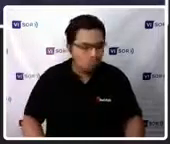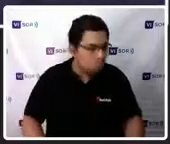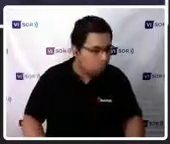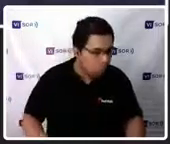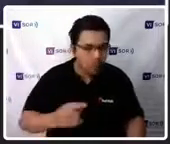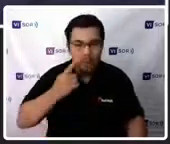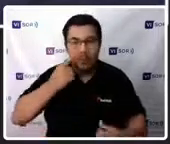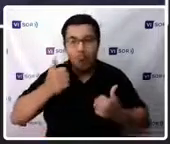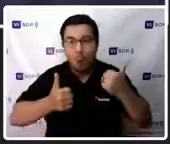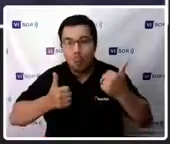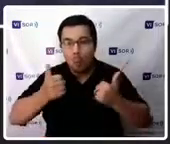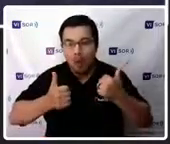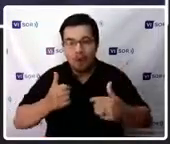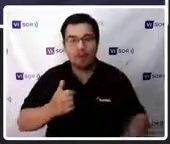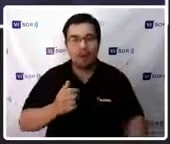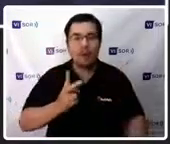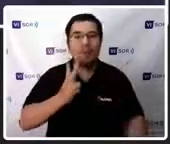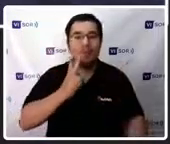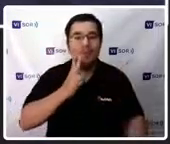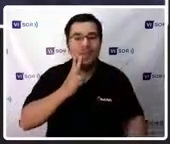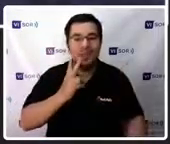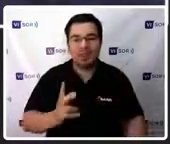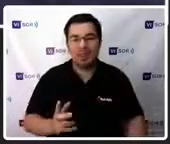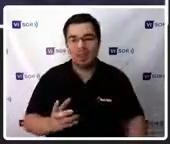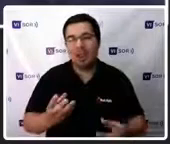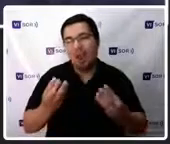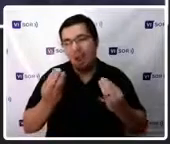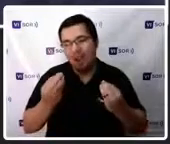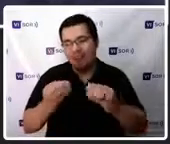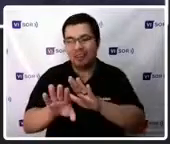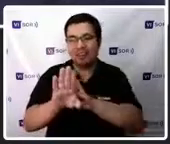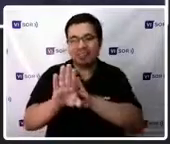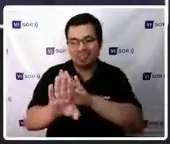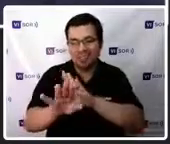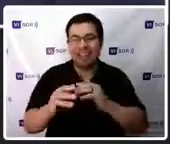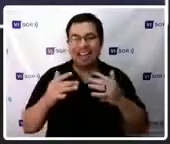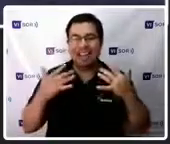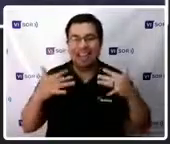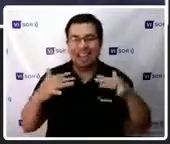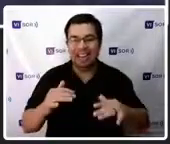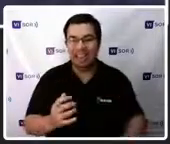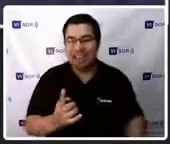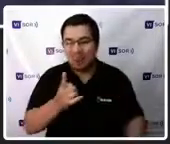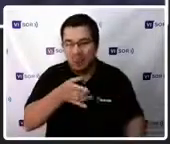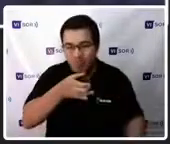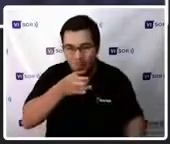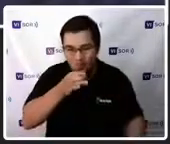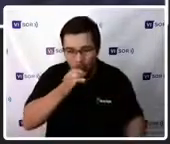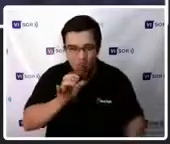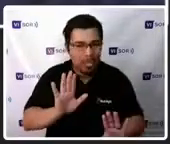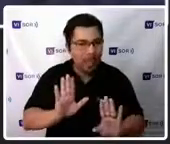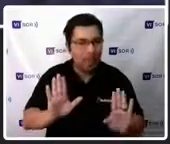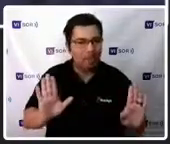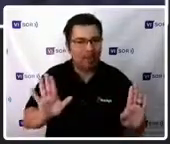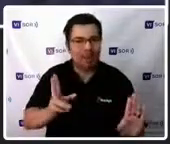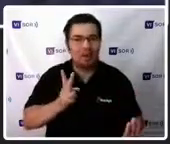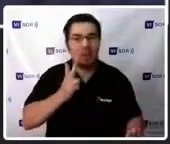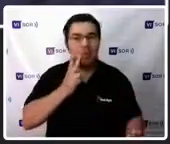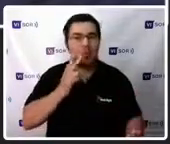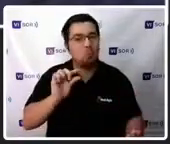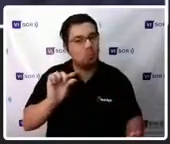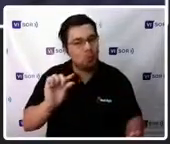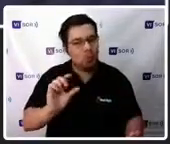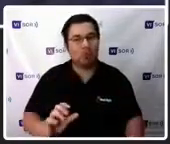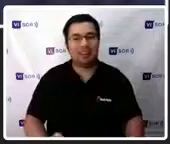No restringida, restringida. Sí, claro. Era degustación. Pero en el Degustación, fondo fuimos a un montón exactamente. de lugares,